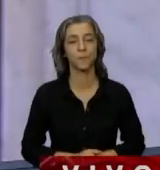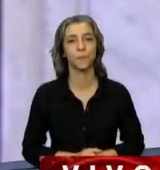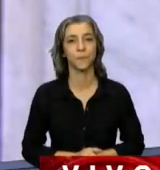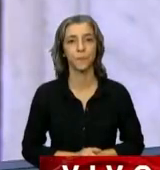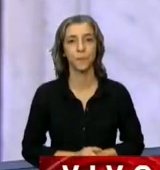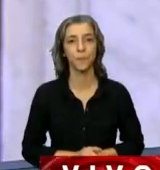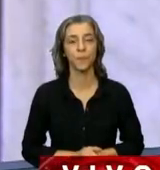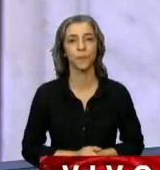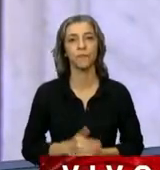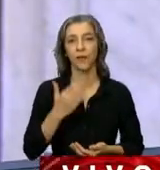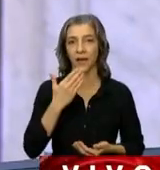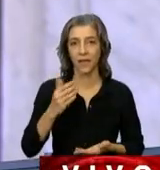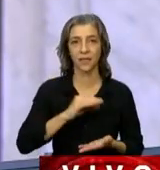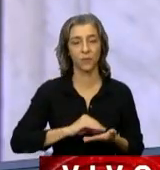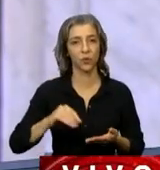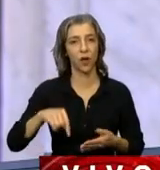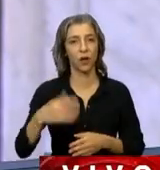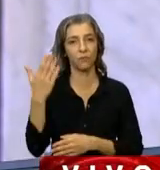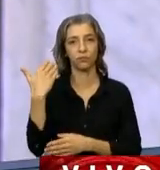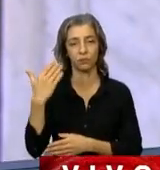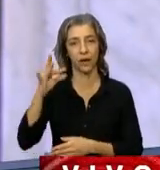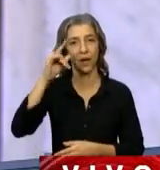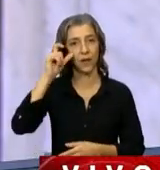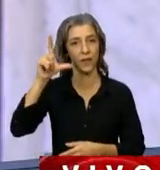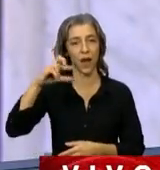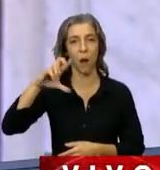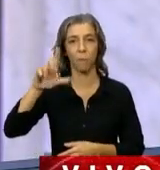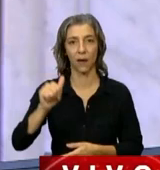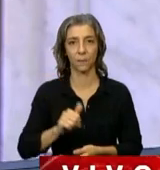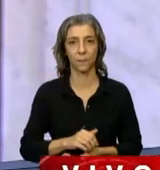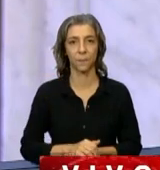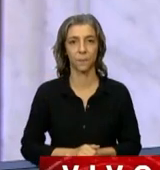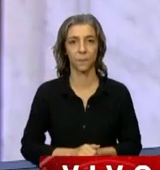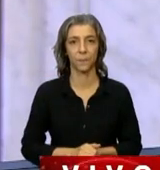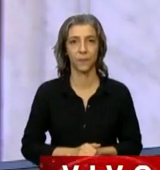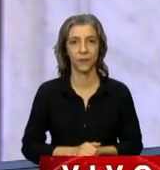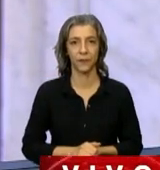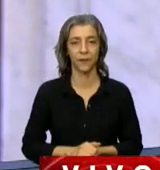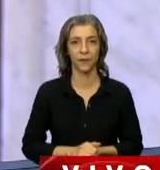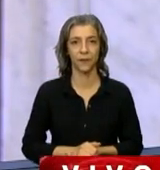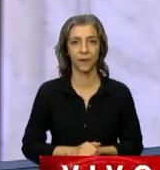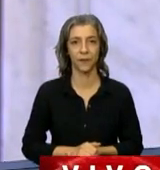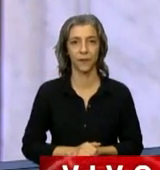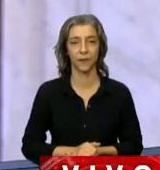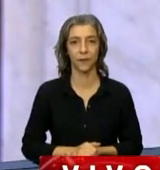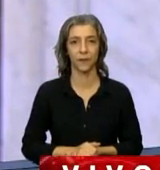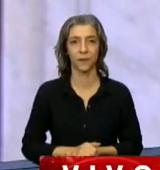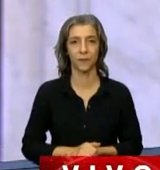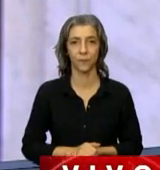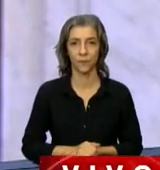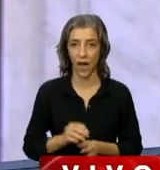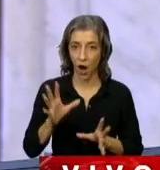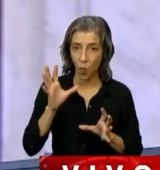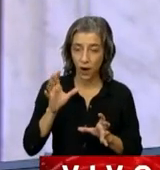el uso de la palabra la diputada Romina del Pla. Recuerdo, diputada del Pla, que como va a ser observación sobre